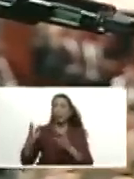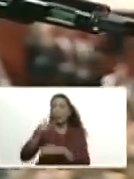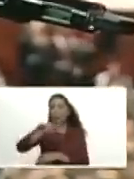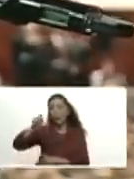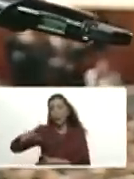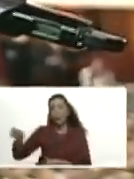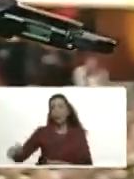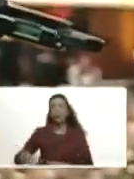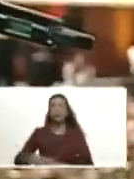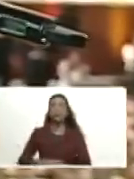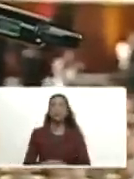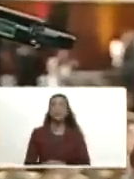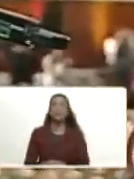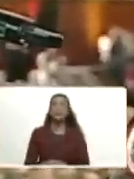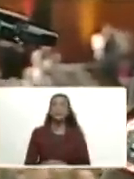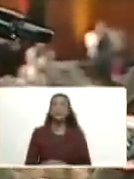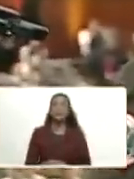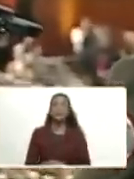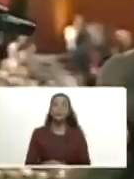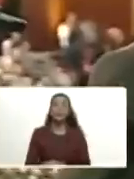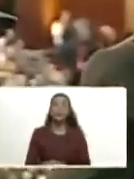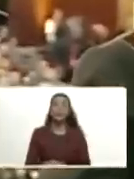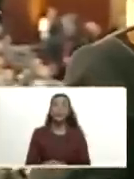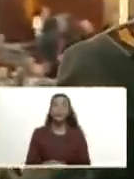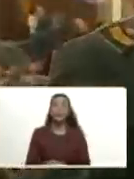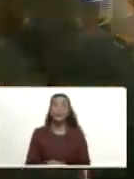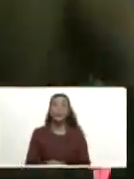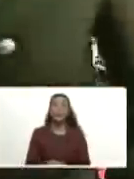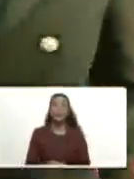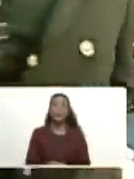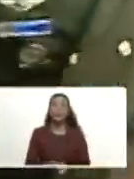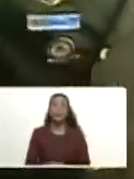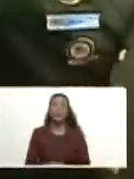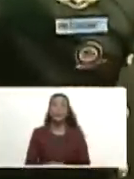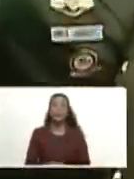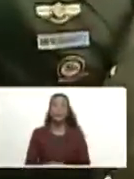jefe, permiso para retirar. ¡A